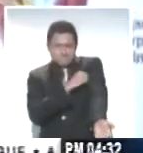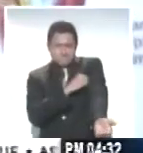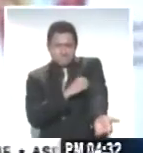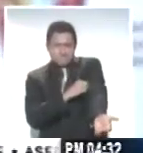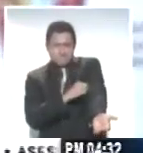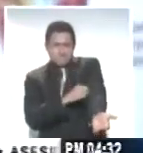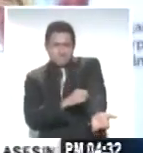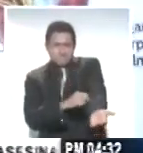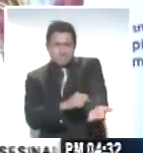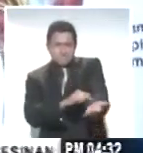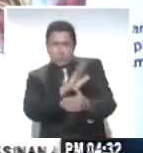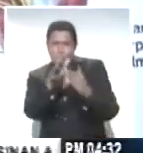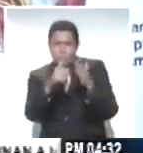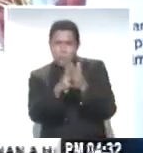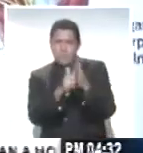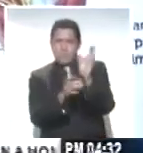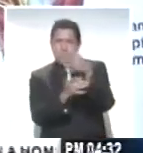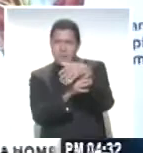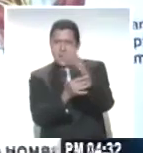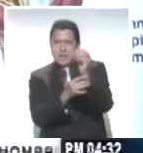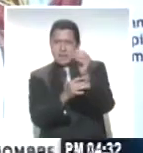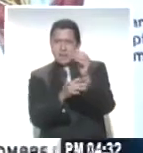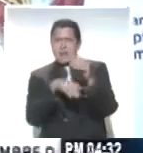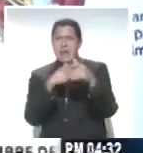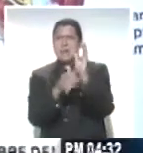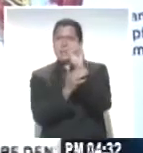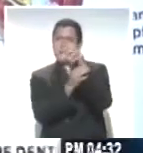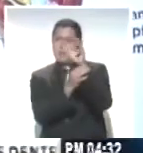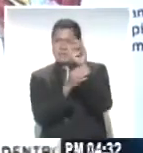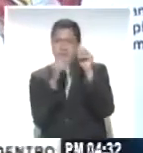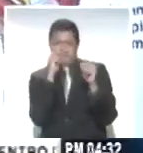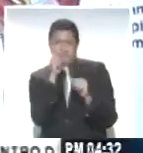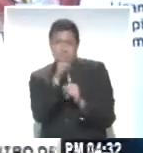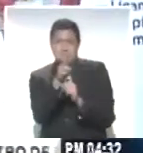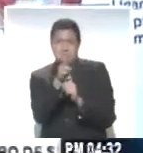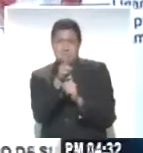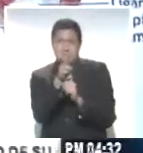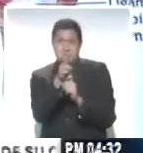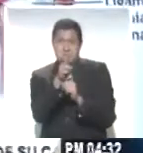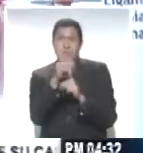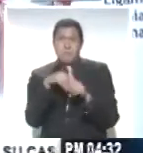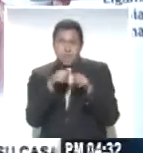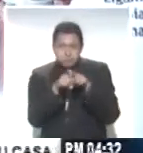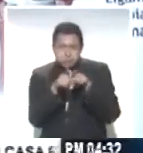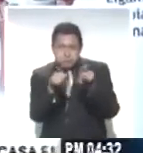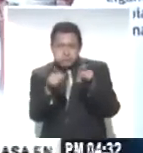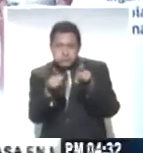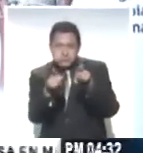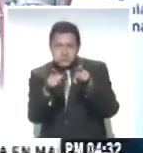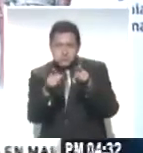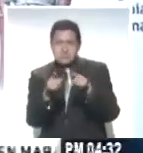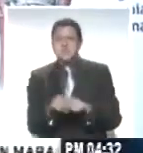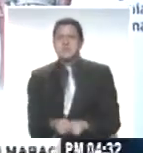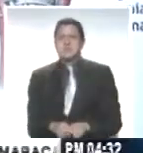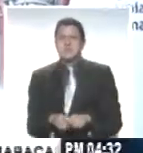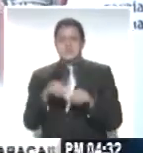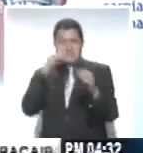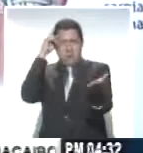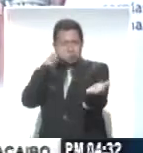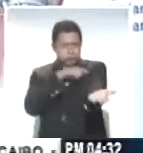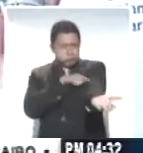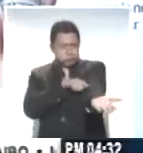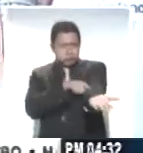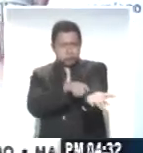por todo el brazo, el antebrazo, hasta llegar a la muñeca. Fíjense esta ramita, si la podemos ir viendo, cómo se va a ir